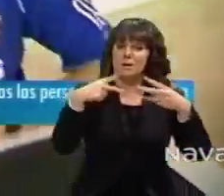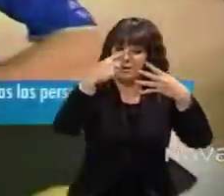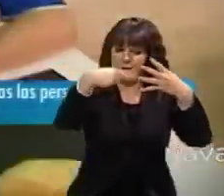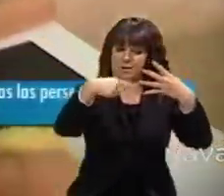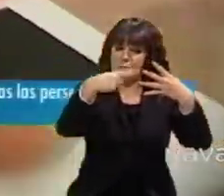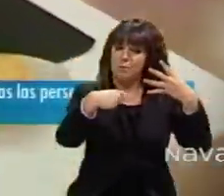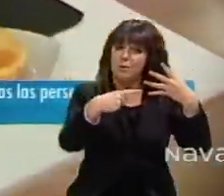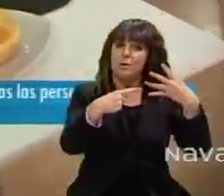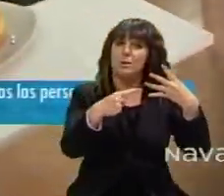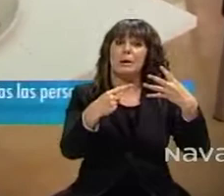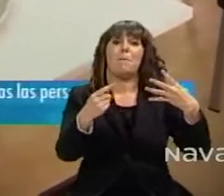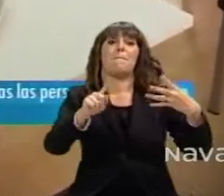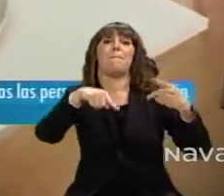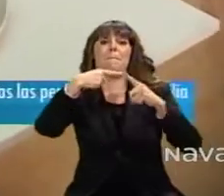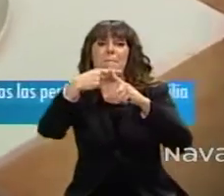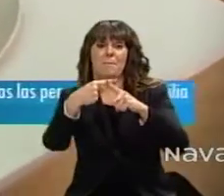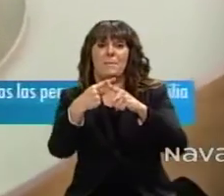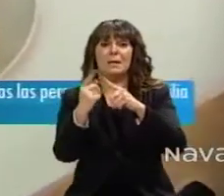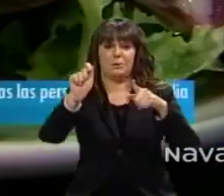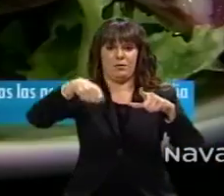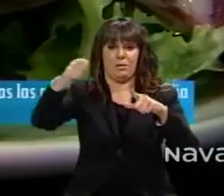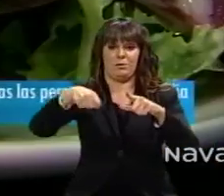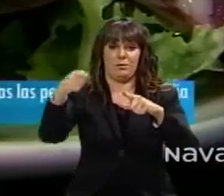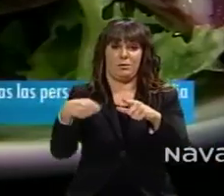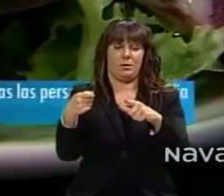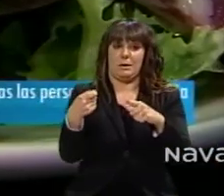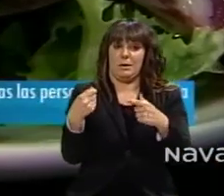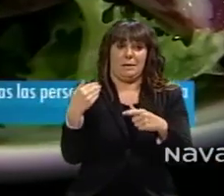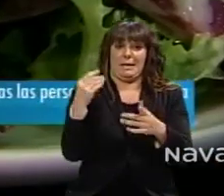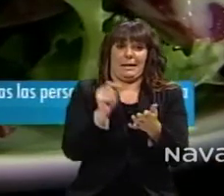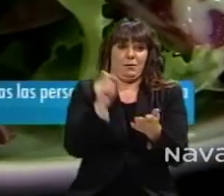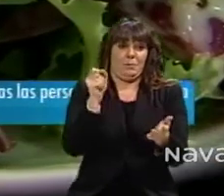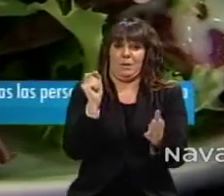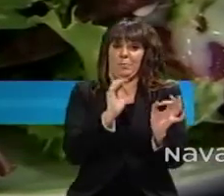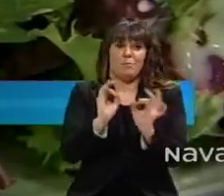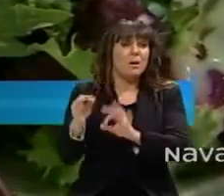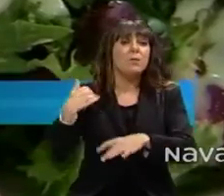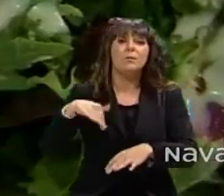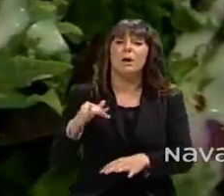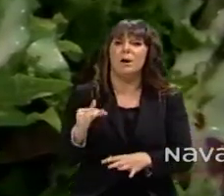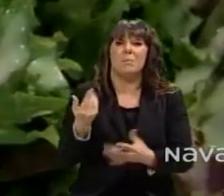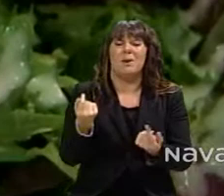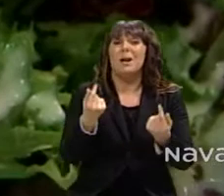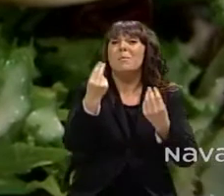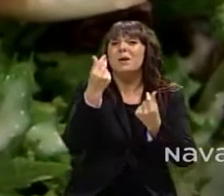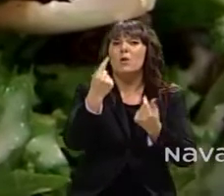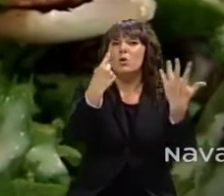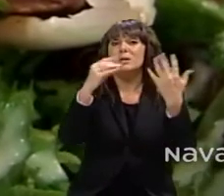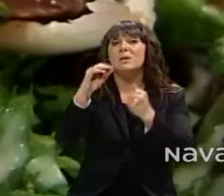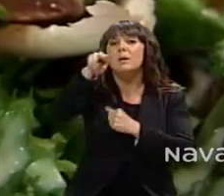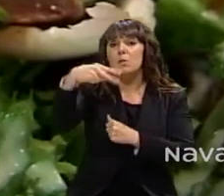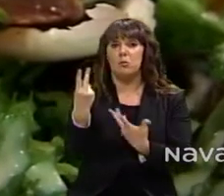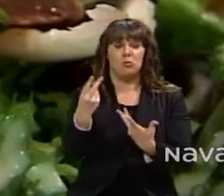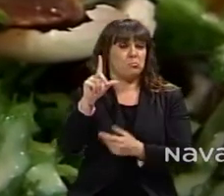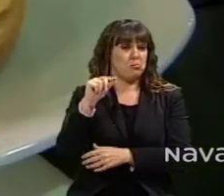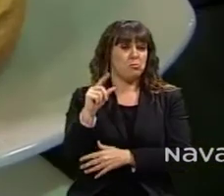y una tortilla a tu gusto, a elegir recién hecho todo, te salga 6 euros. Que con eso, pues mucha gente